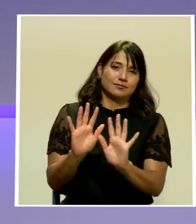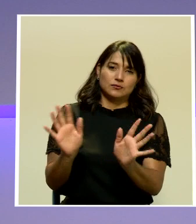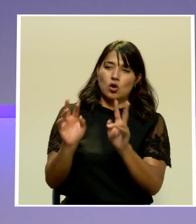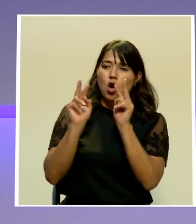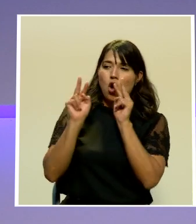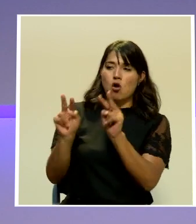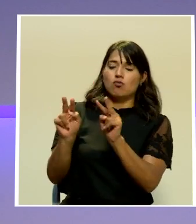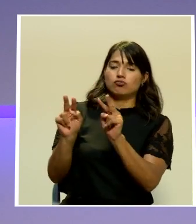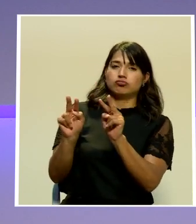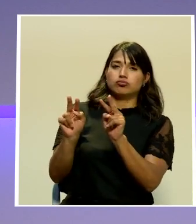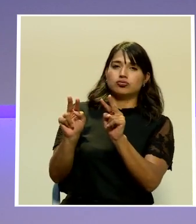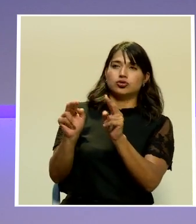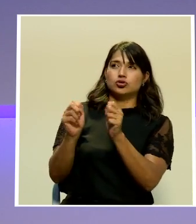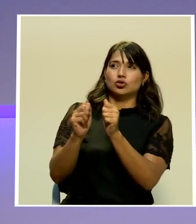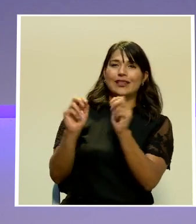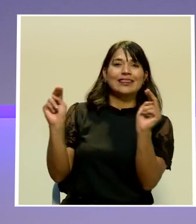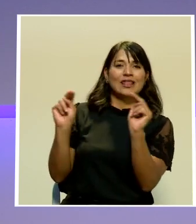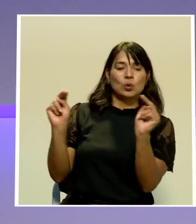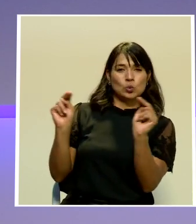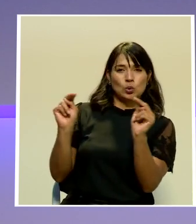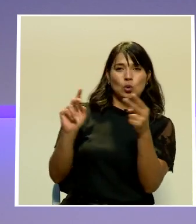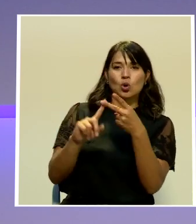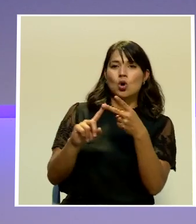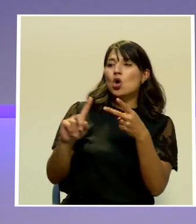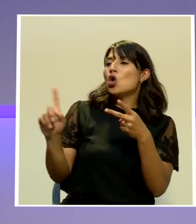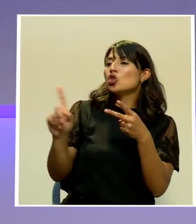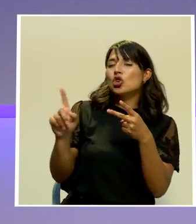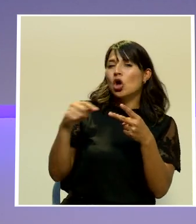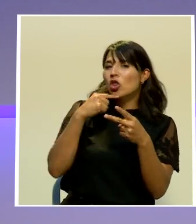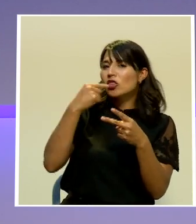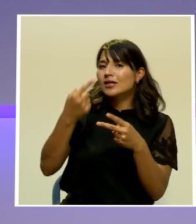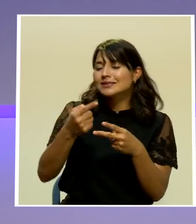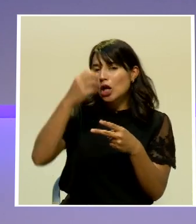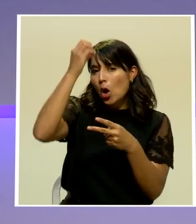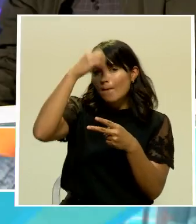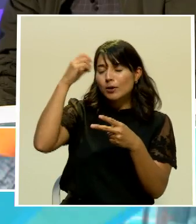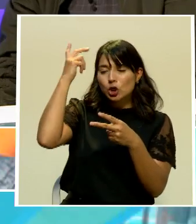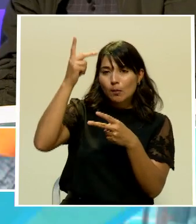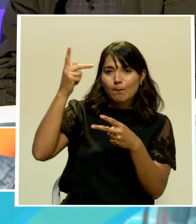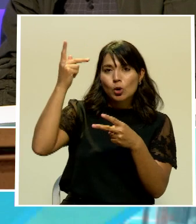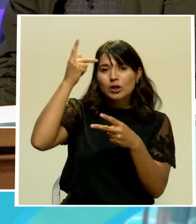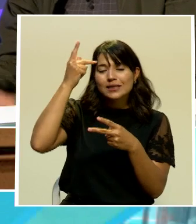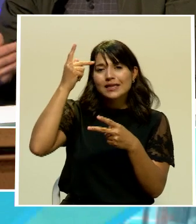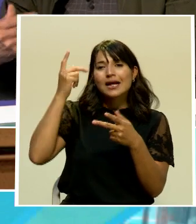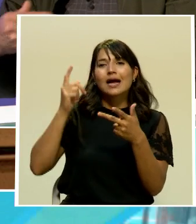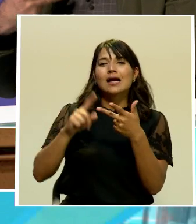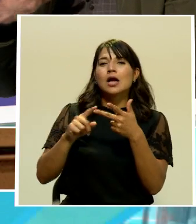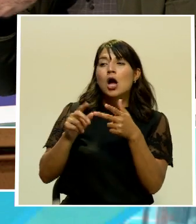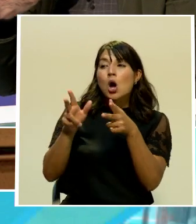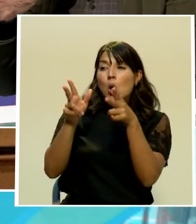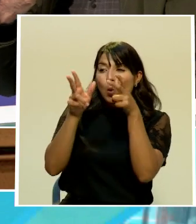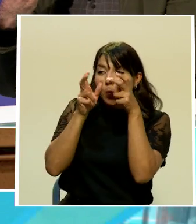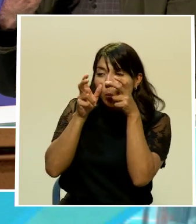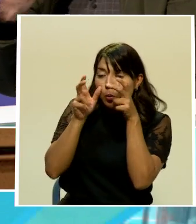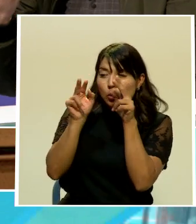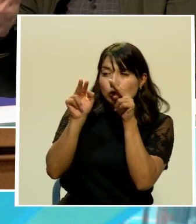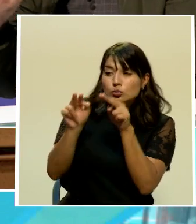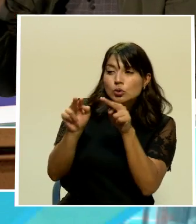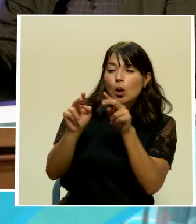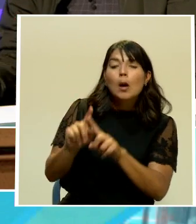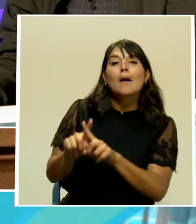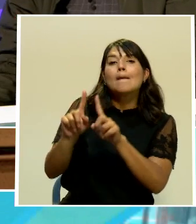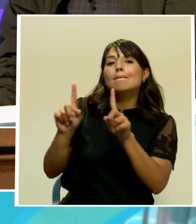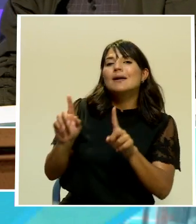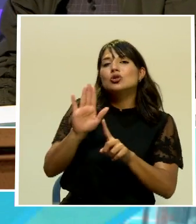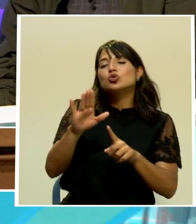emitas opiniones políticas cuando estás conociendo a las personas o las locaciones o los espacios, donde realmente tu interés